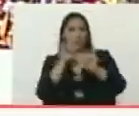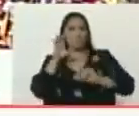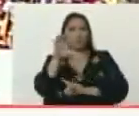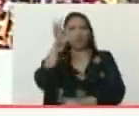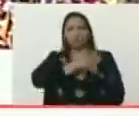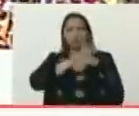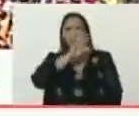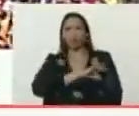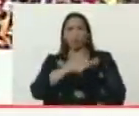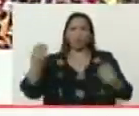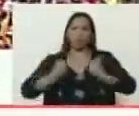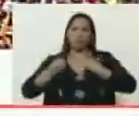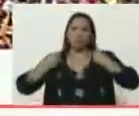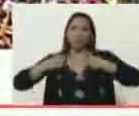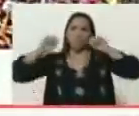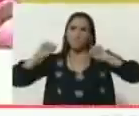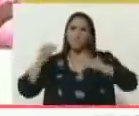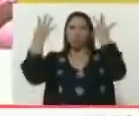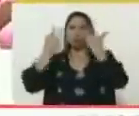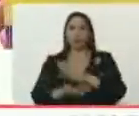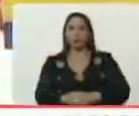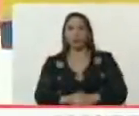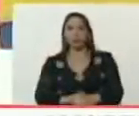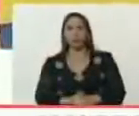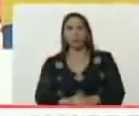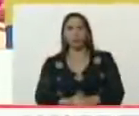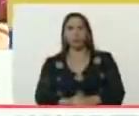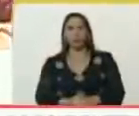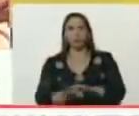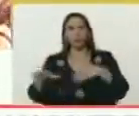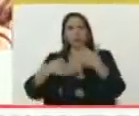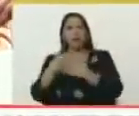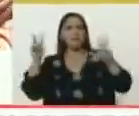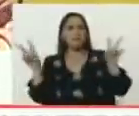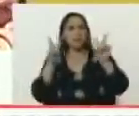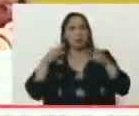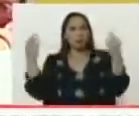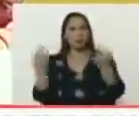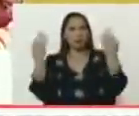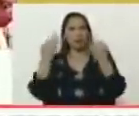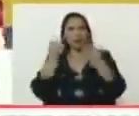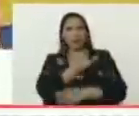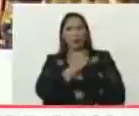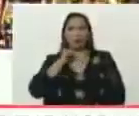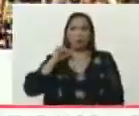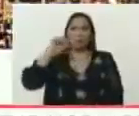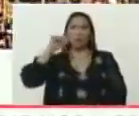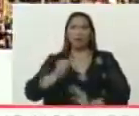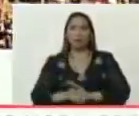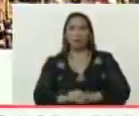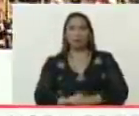¡Independencia y patria socialista! ¡Hasta la victoria siempre, camaradas!